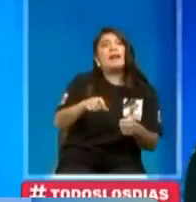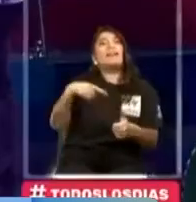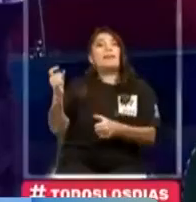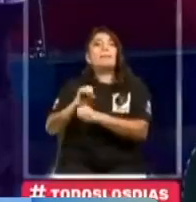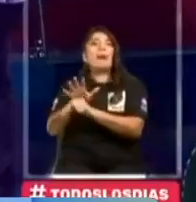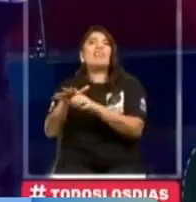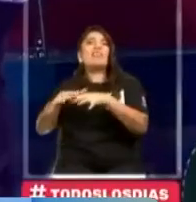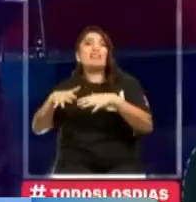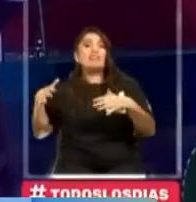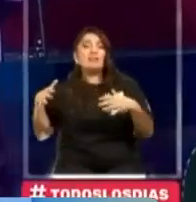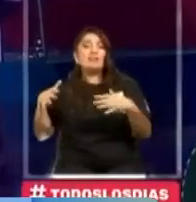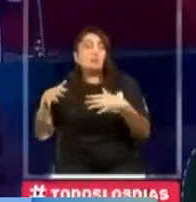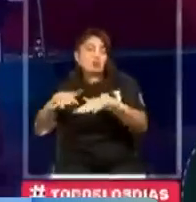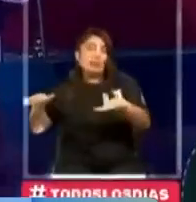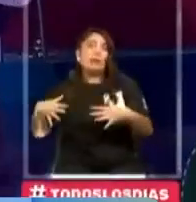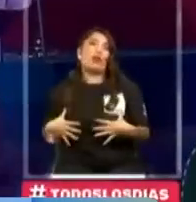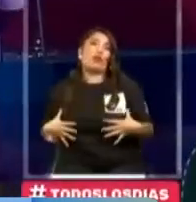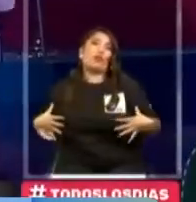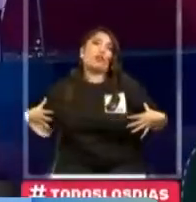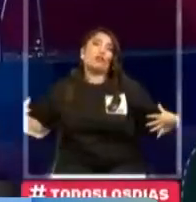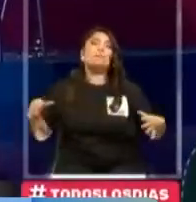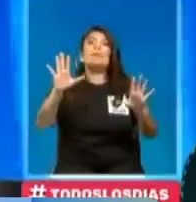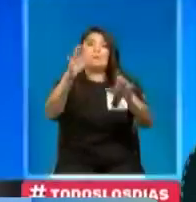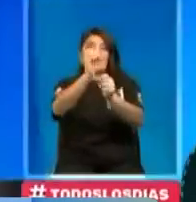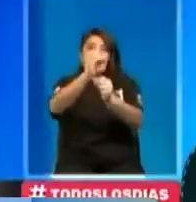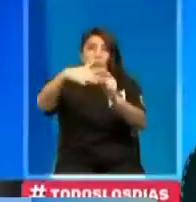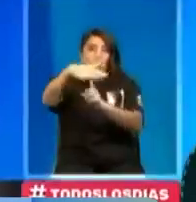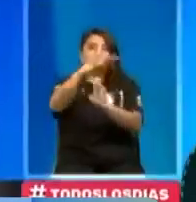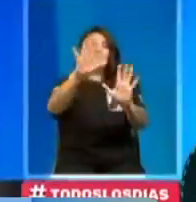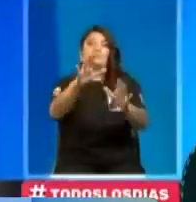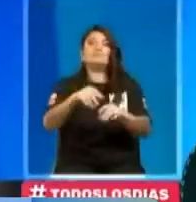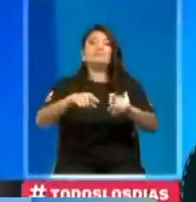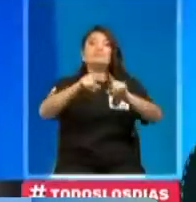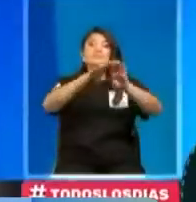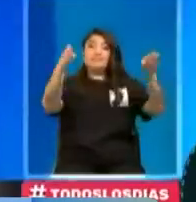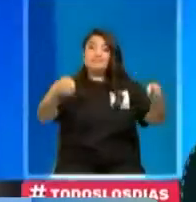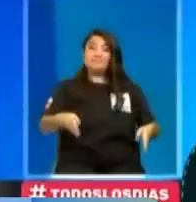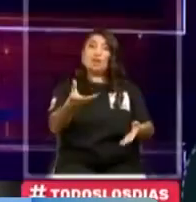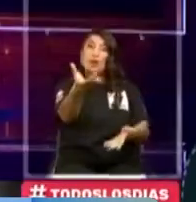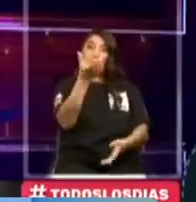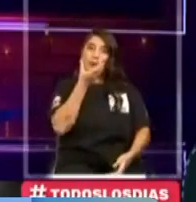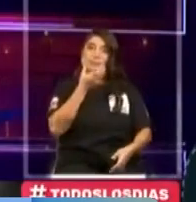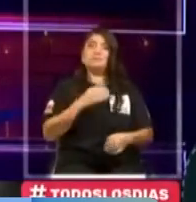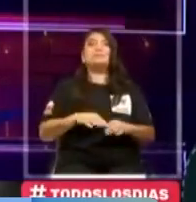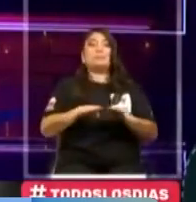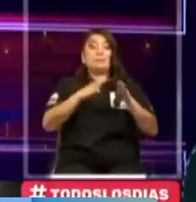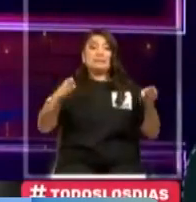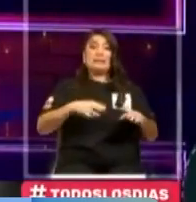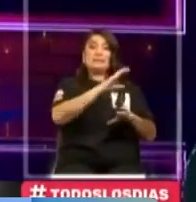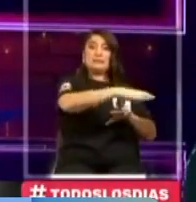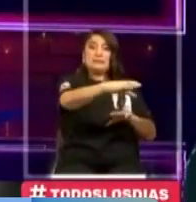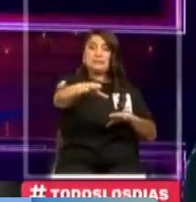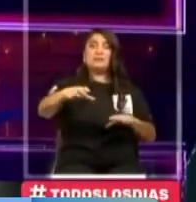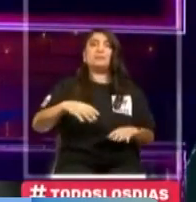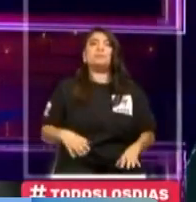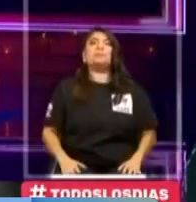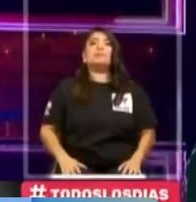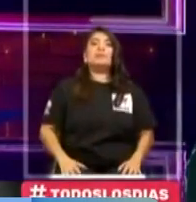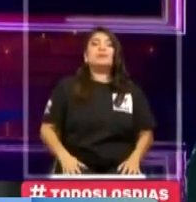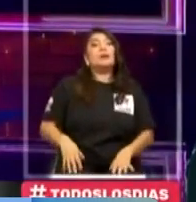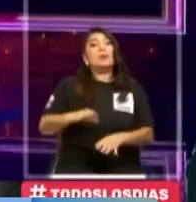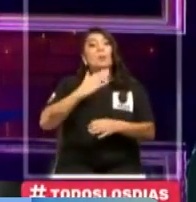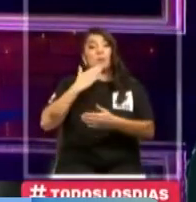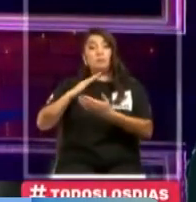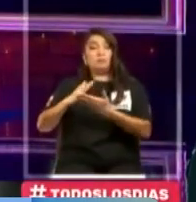pandemia. Situación, carrito completo, mesitas afuera. El guatón que engordó en pandemia se está